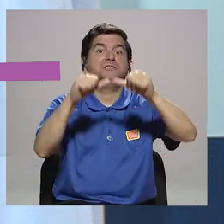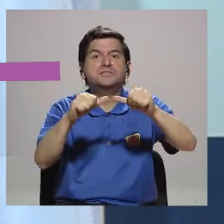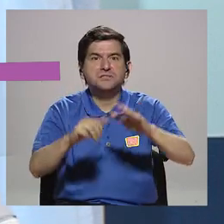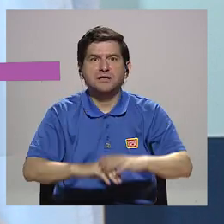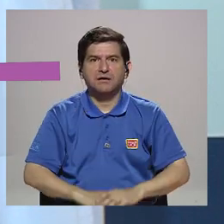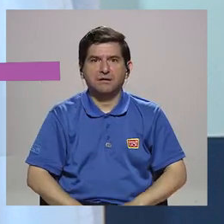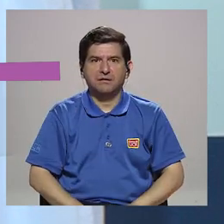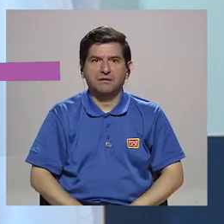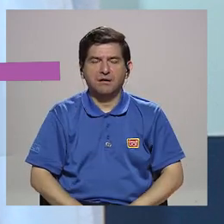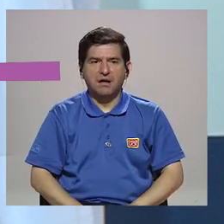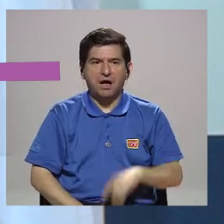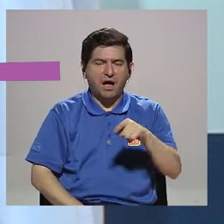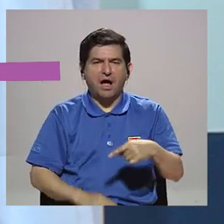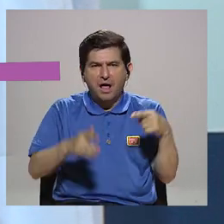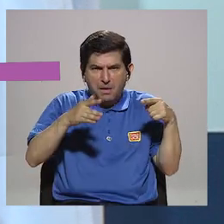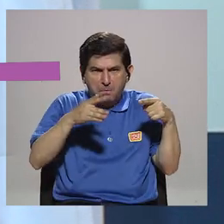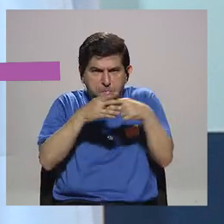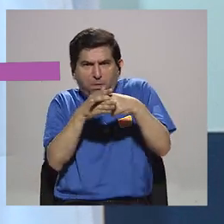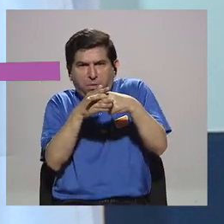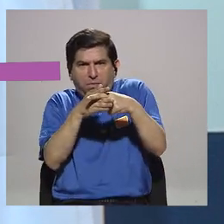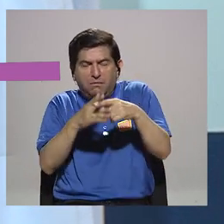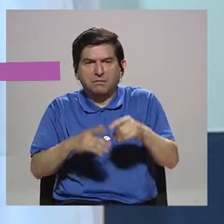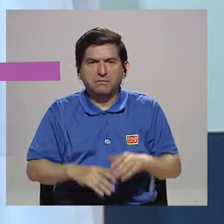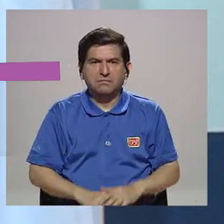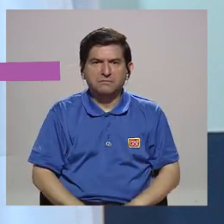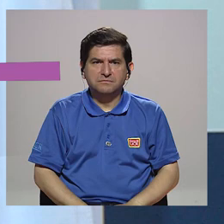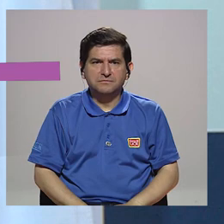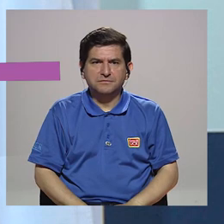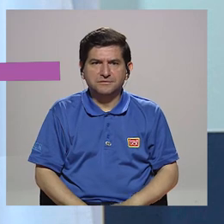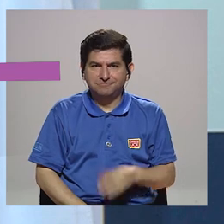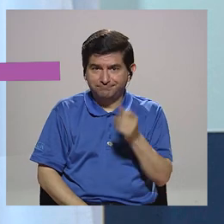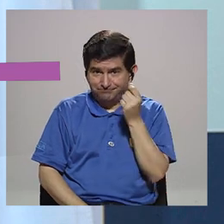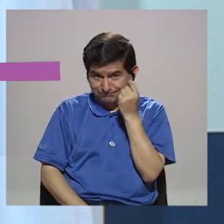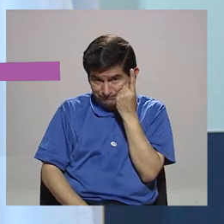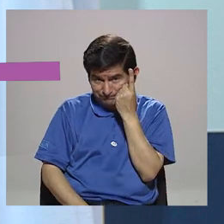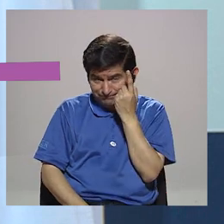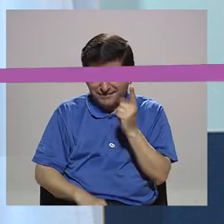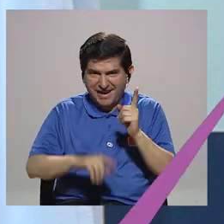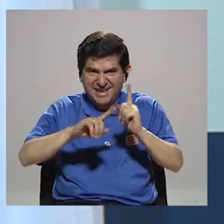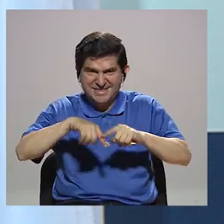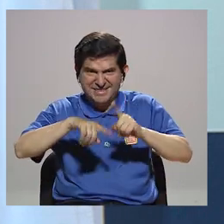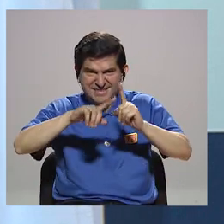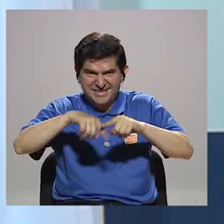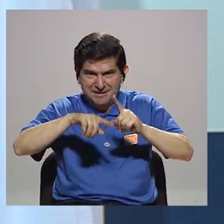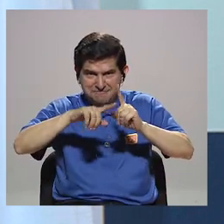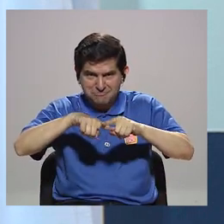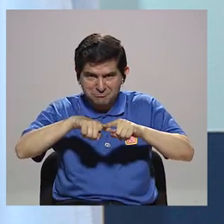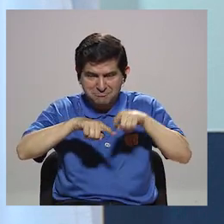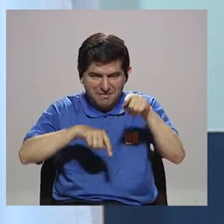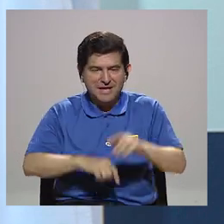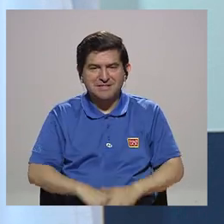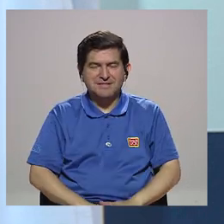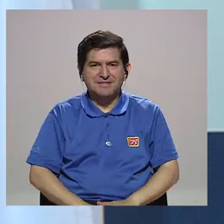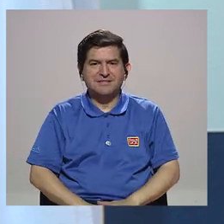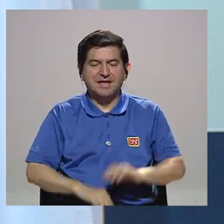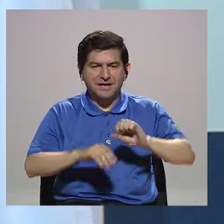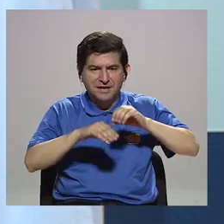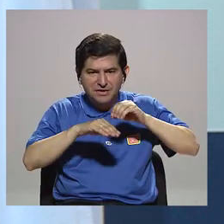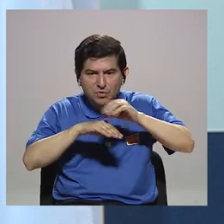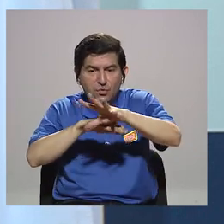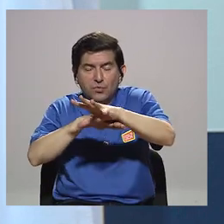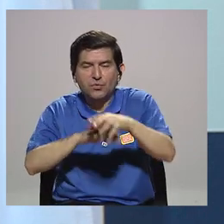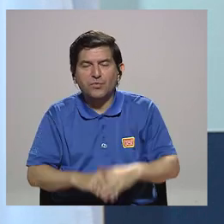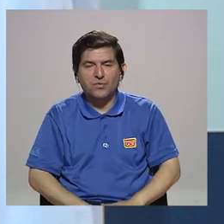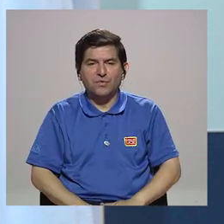sigue más, digamos que a la larga se perfora. Y entonces, ¿me entendés? Dependiendo de la